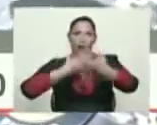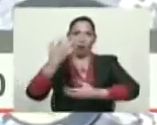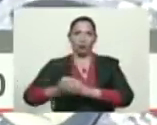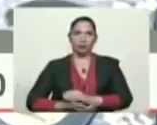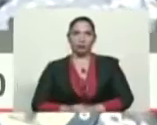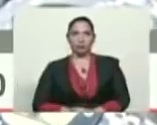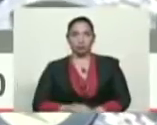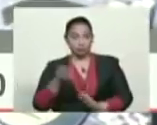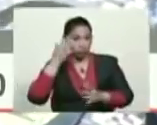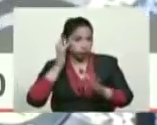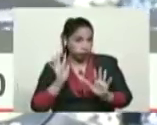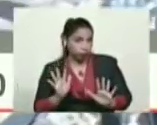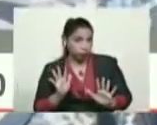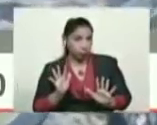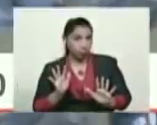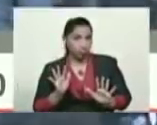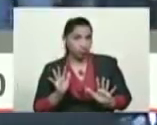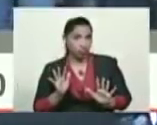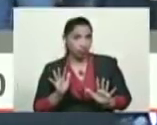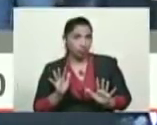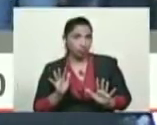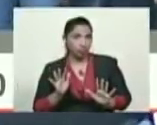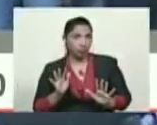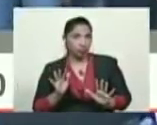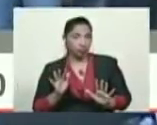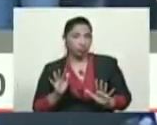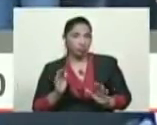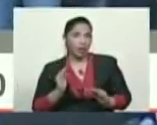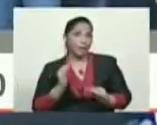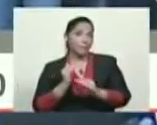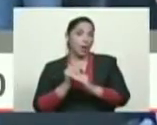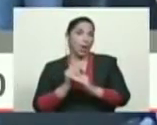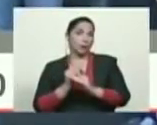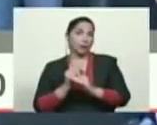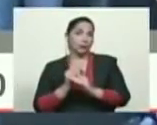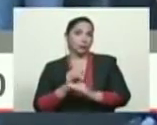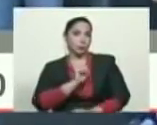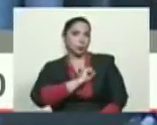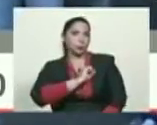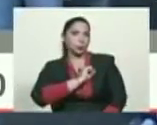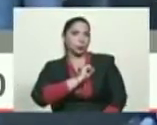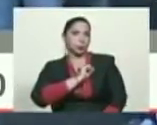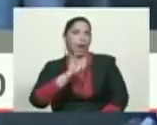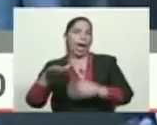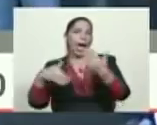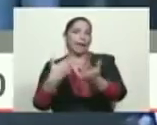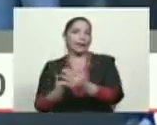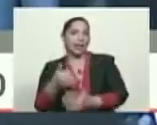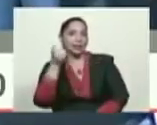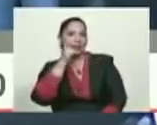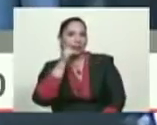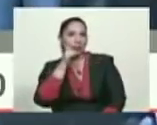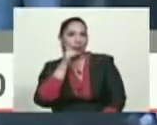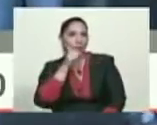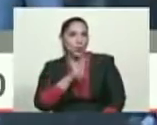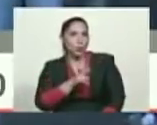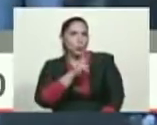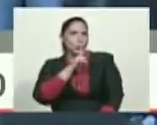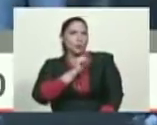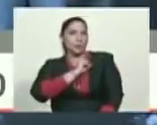¡Ey! Y el plazo se vence el sábado. ¡Qué miedo! ¡Qué terrible